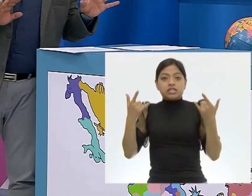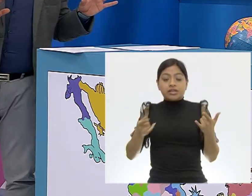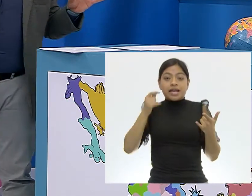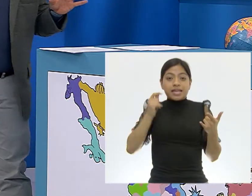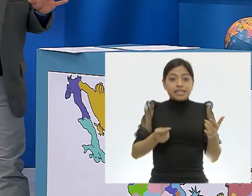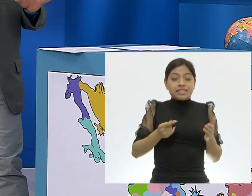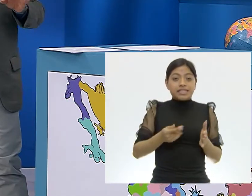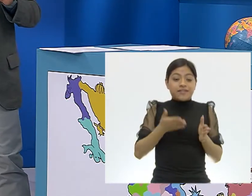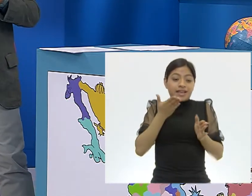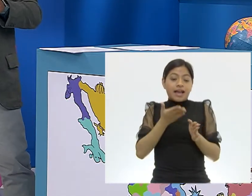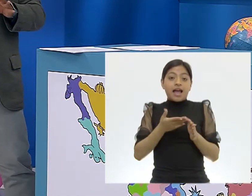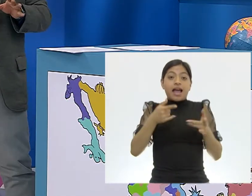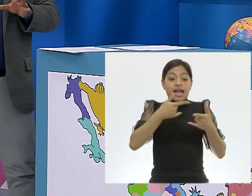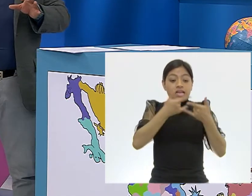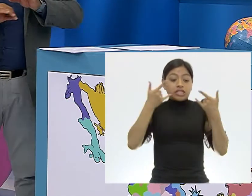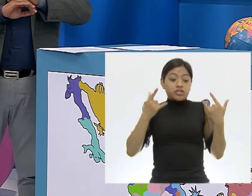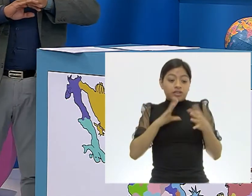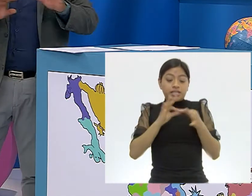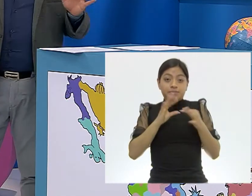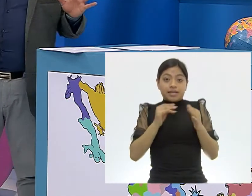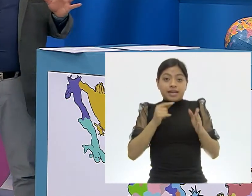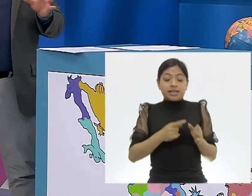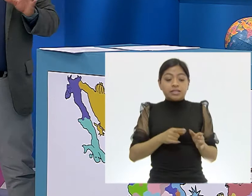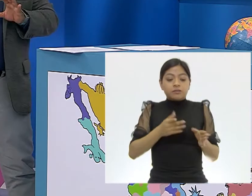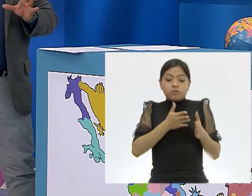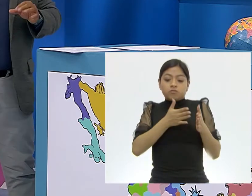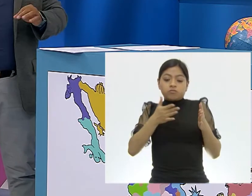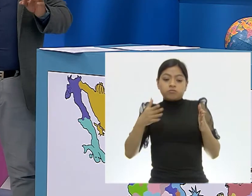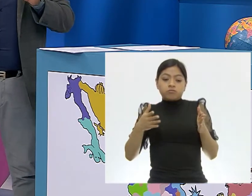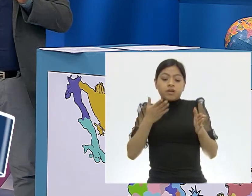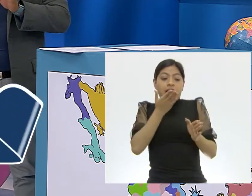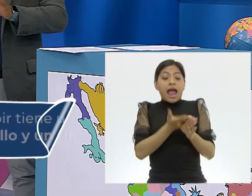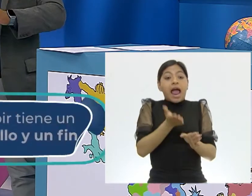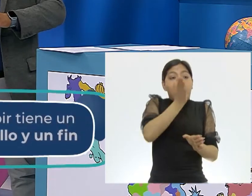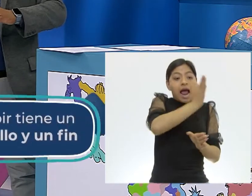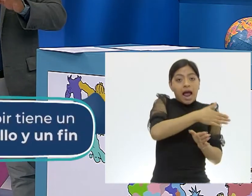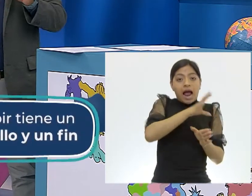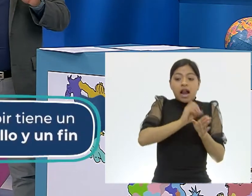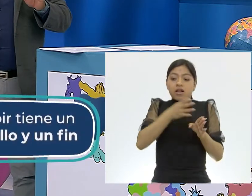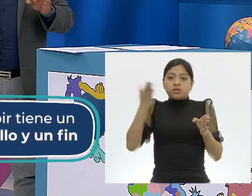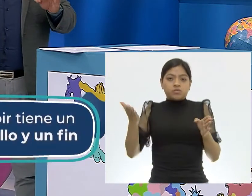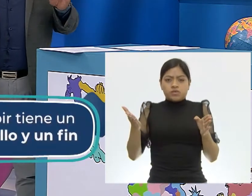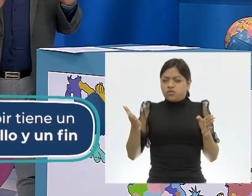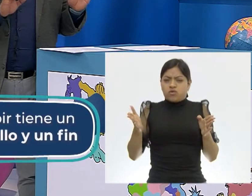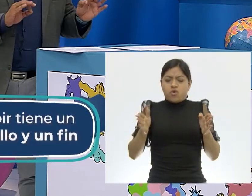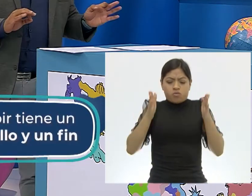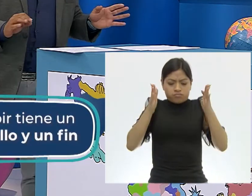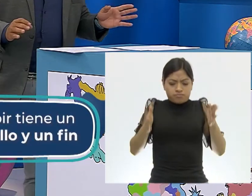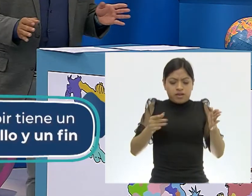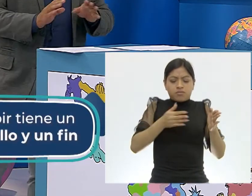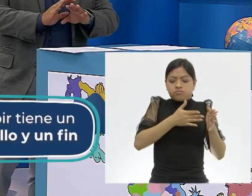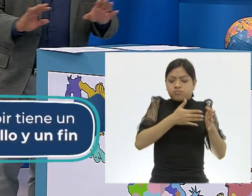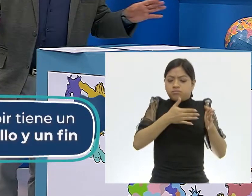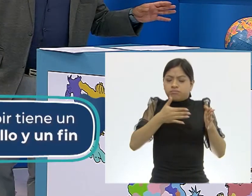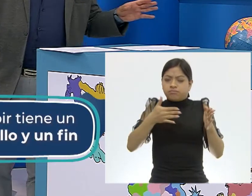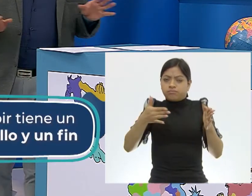saltos temporales. Esta forma es la clásica de contar una historia. Tiene un principio, un desarrollo y un fin. Y obviamente aquí no